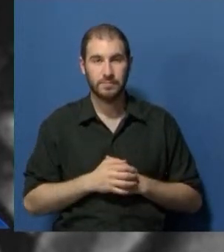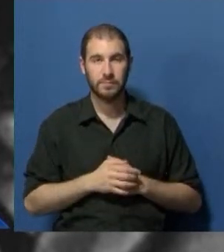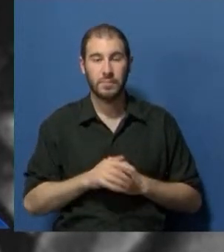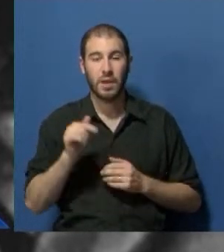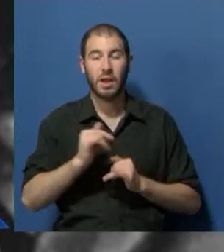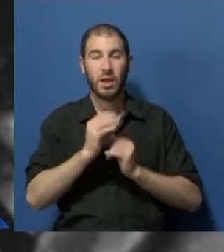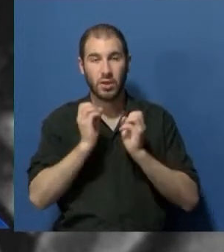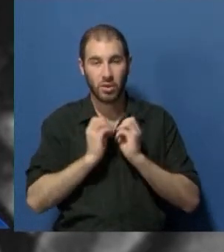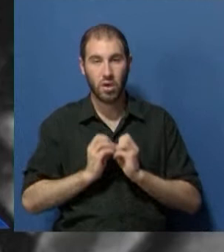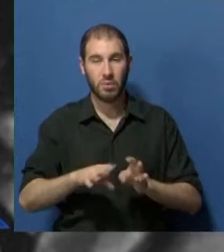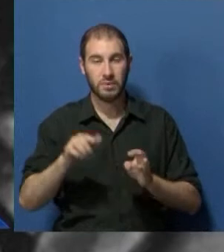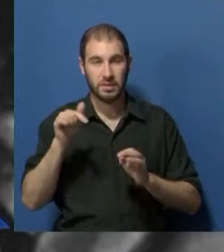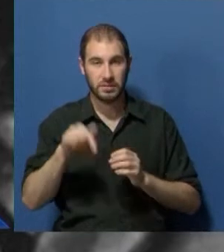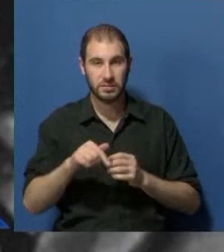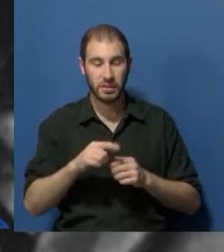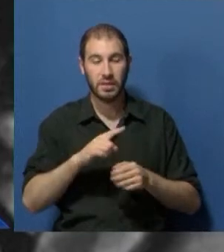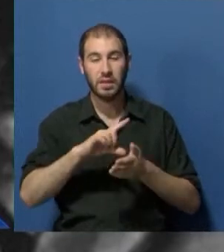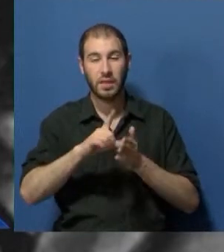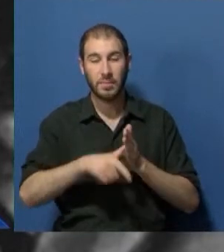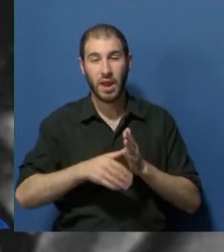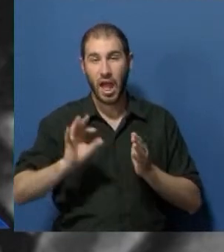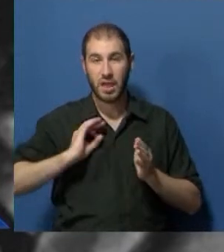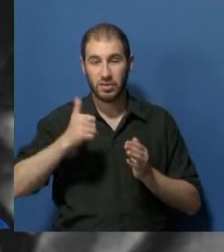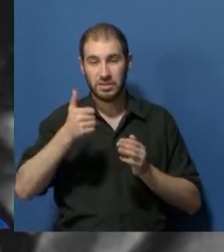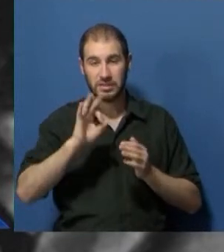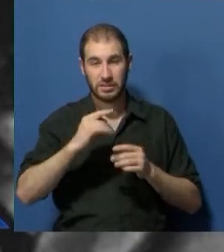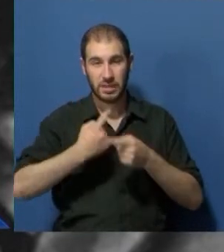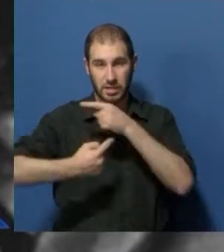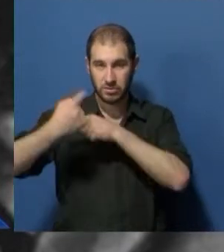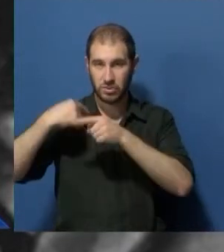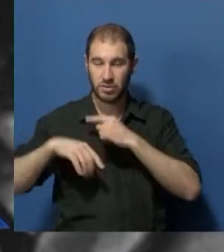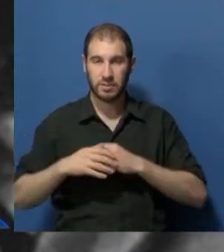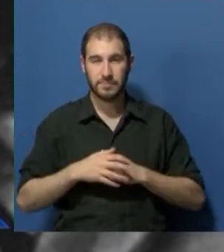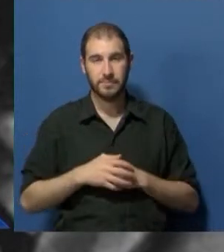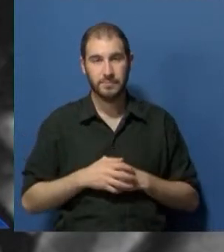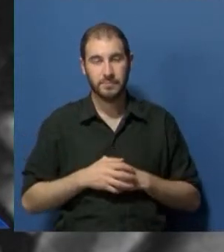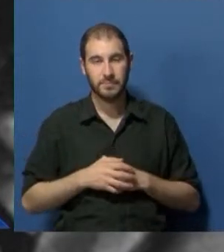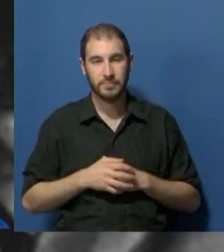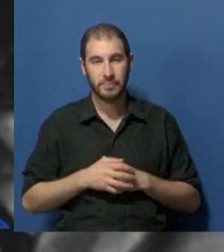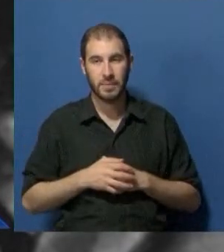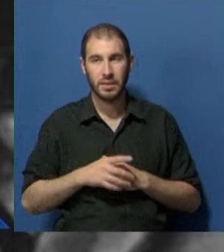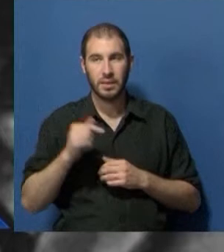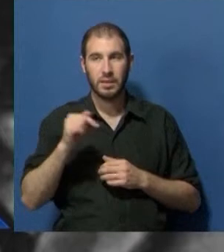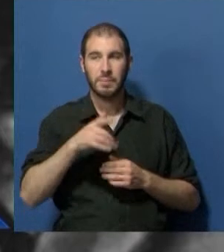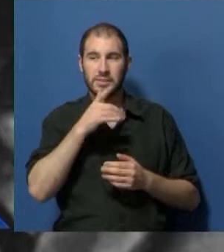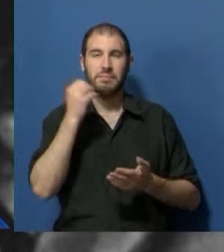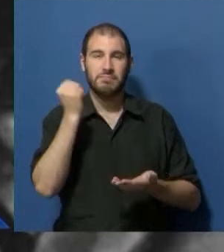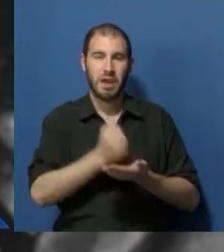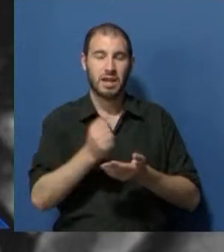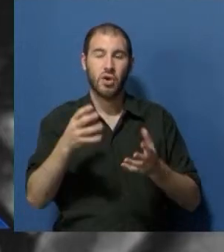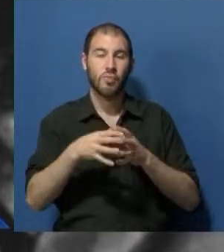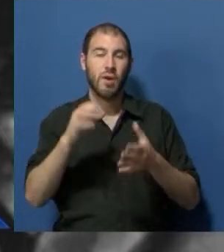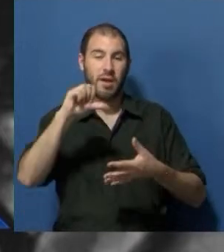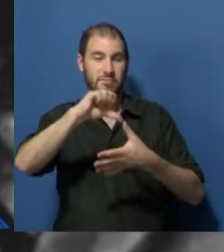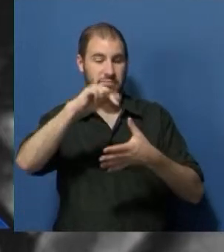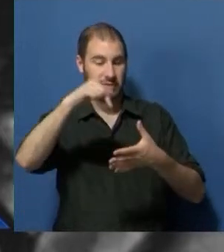inicio a una etapa que dura estos 60 años de historia y que marcan fuertemente a todo el bloque